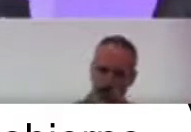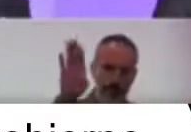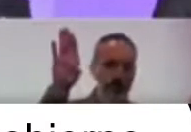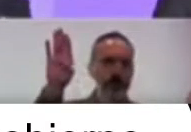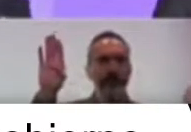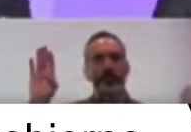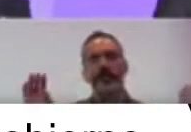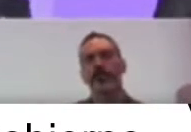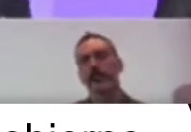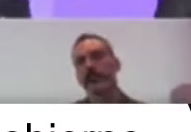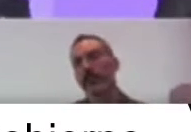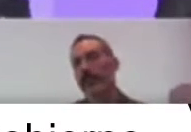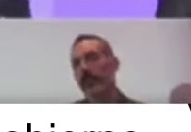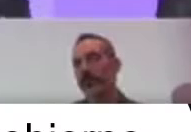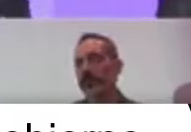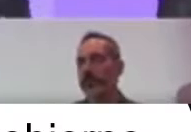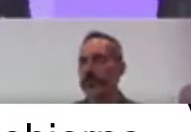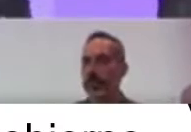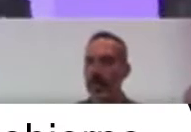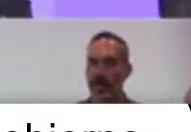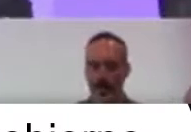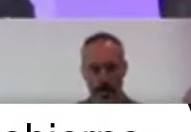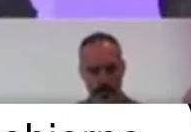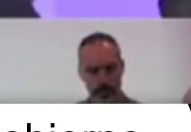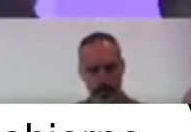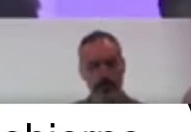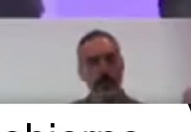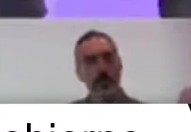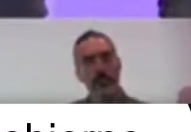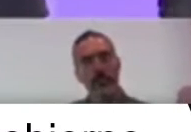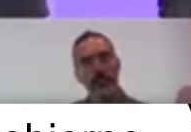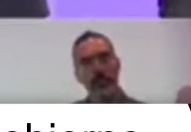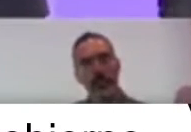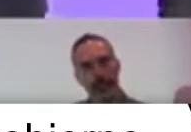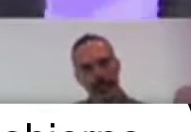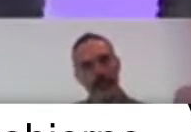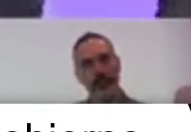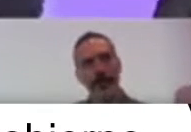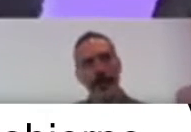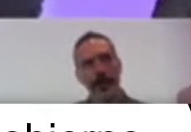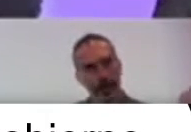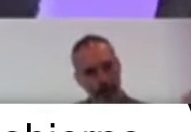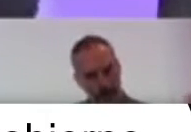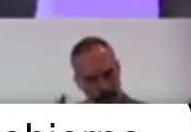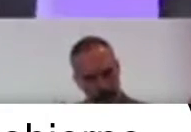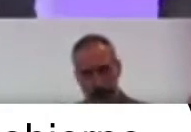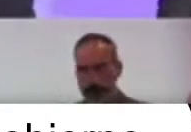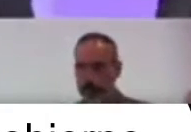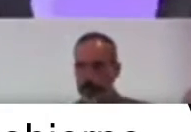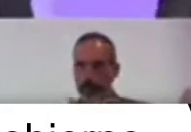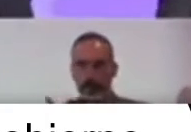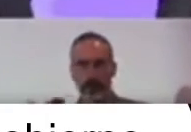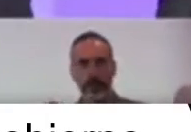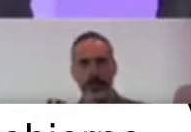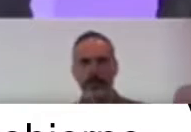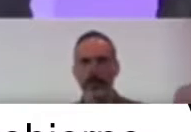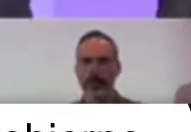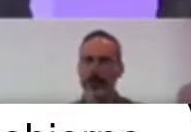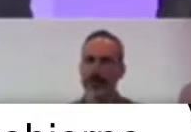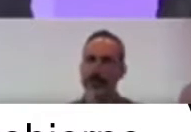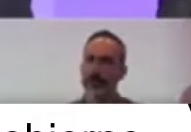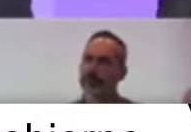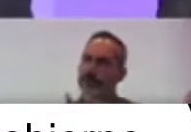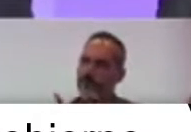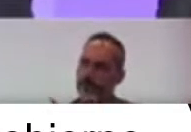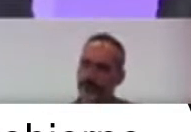trabajadoras y trabajadores del ayuntamiento. Gracias por su entrega, su generosidad y disposición que hace que